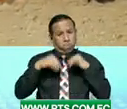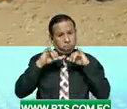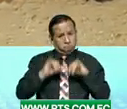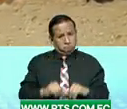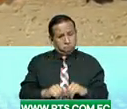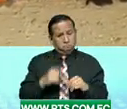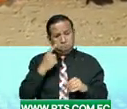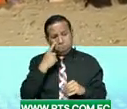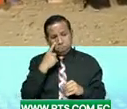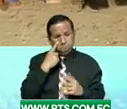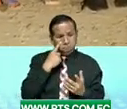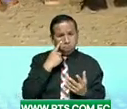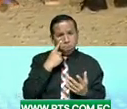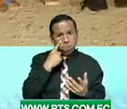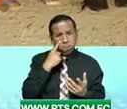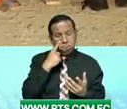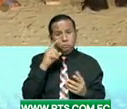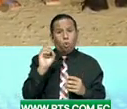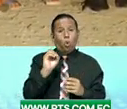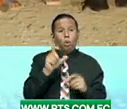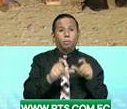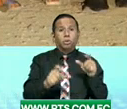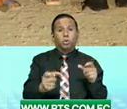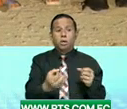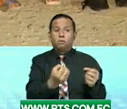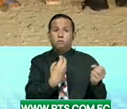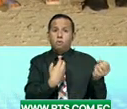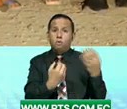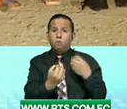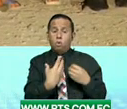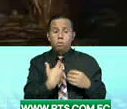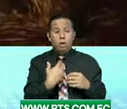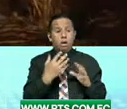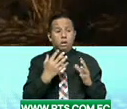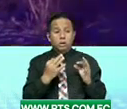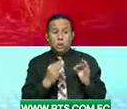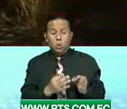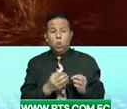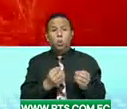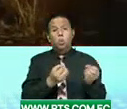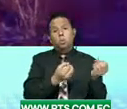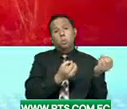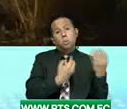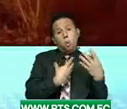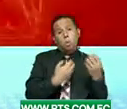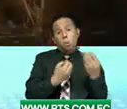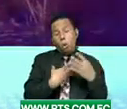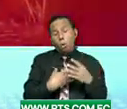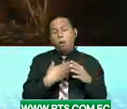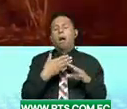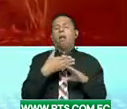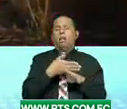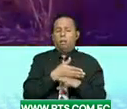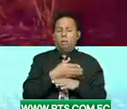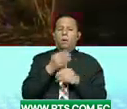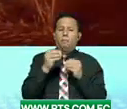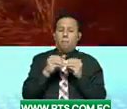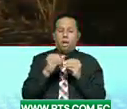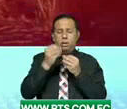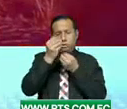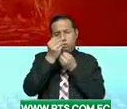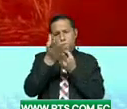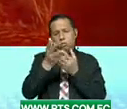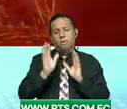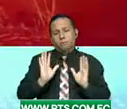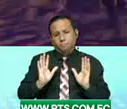más información o si moradores quieren tratar de brindarnos algún tipo de información o detalle adicional en cuanto a lo que ha